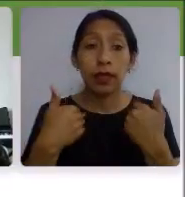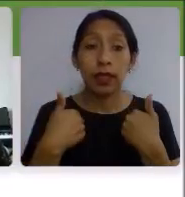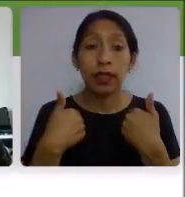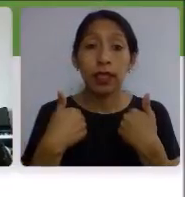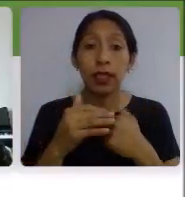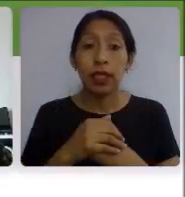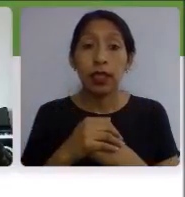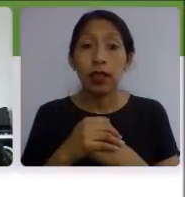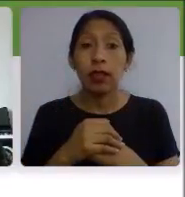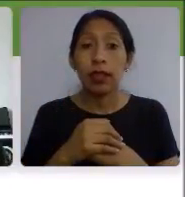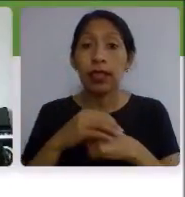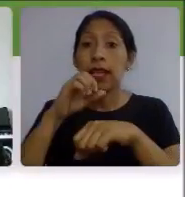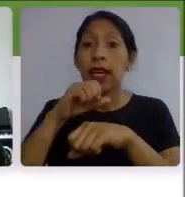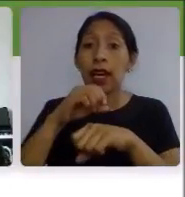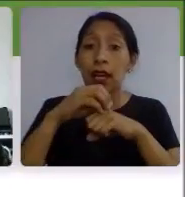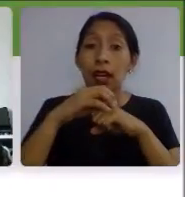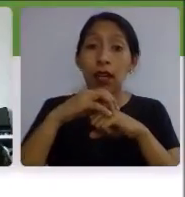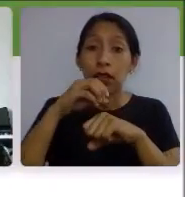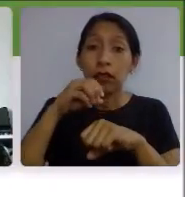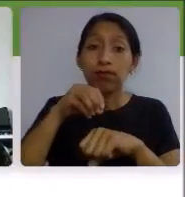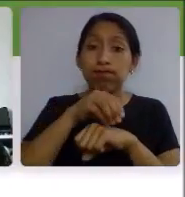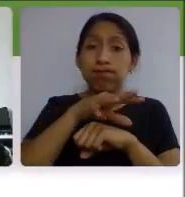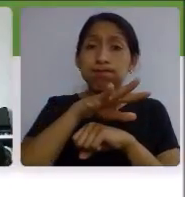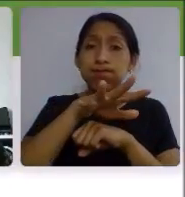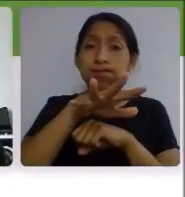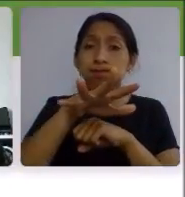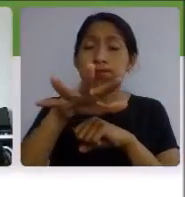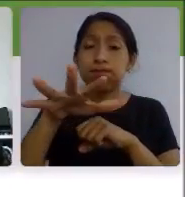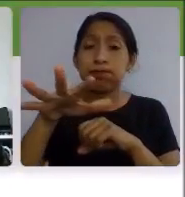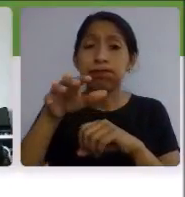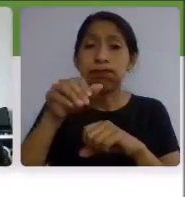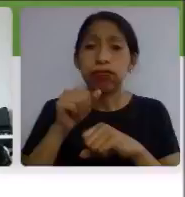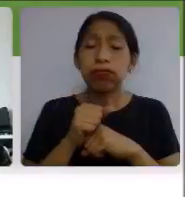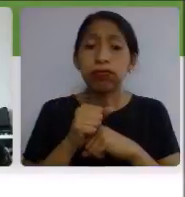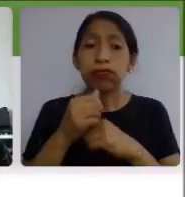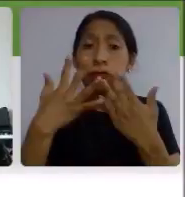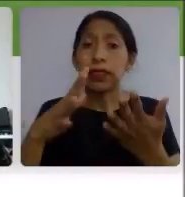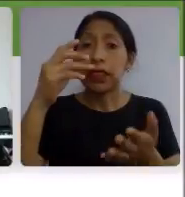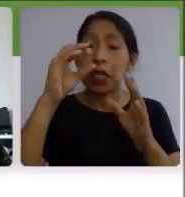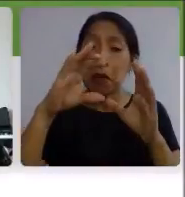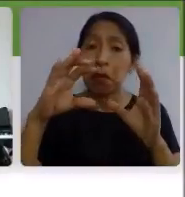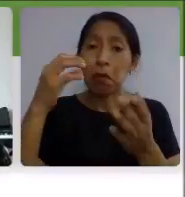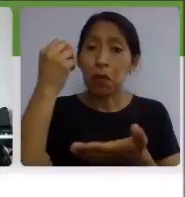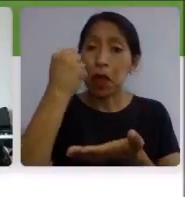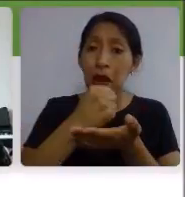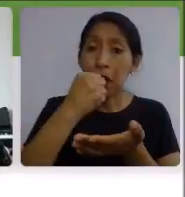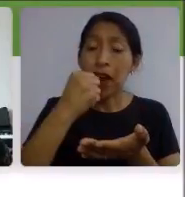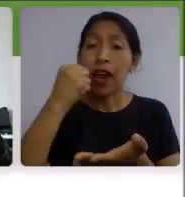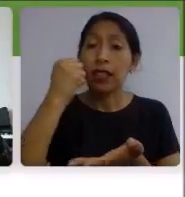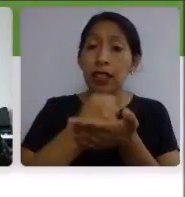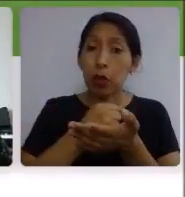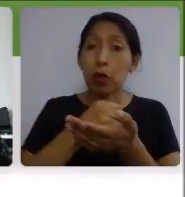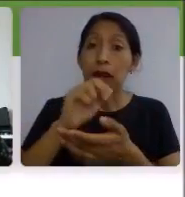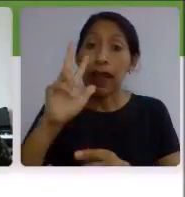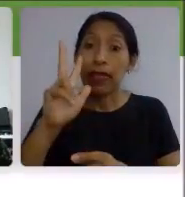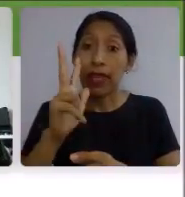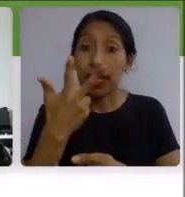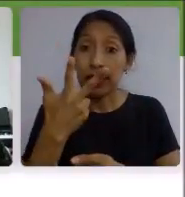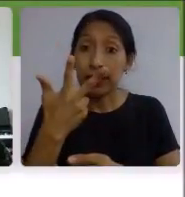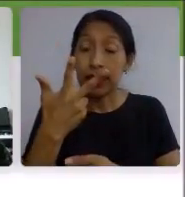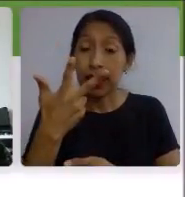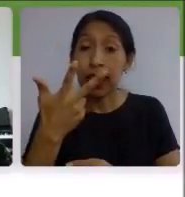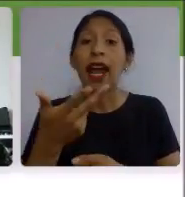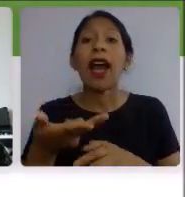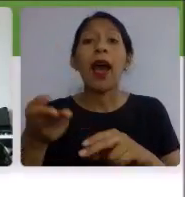está extendiendo ya se ha recomendado y hasta se ha aprobado la vacuna, esta tercera dosis o la dosis de